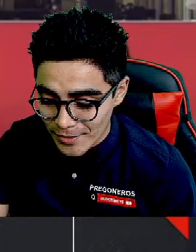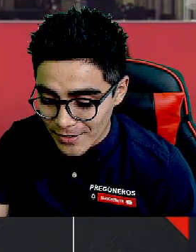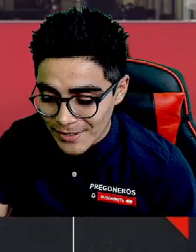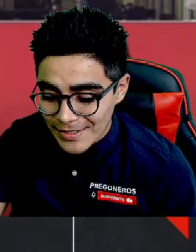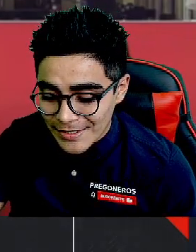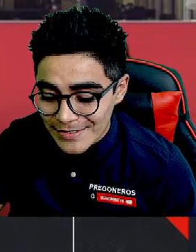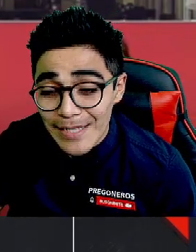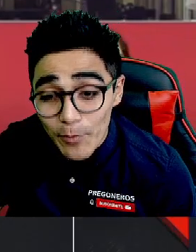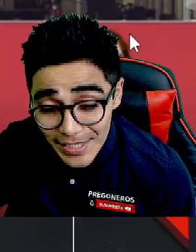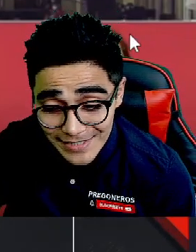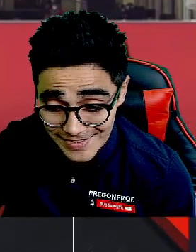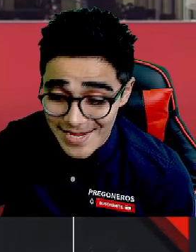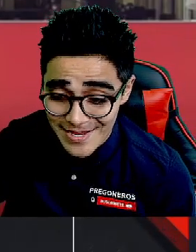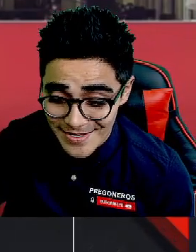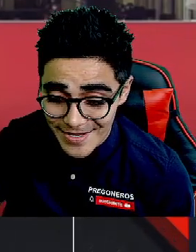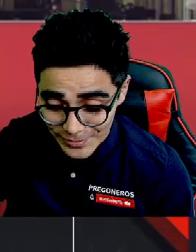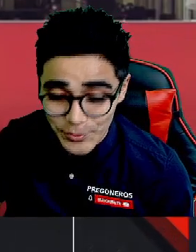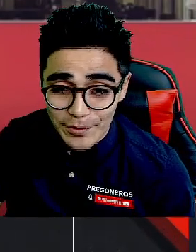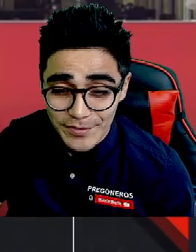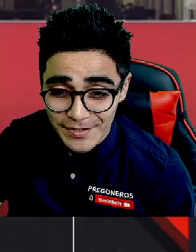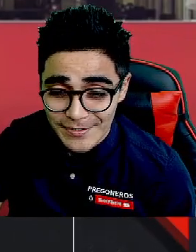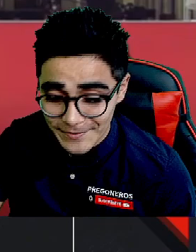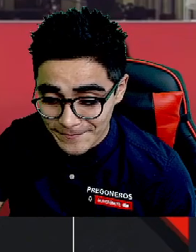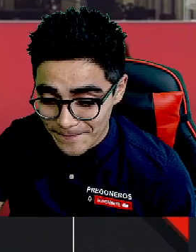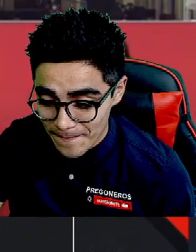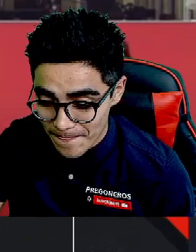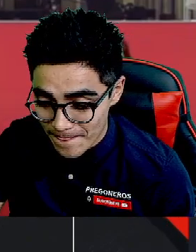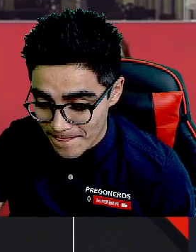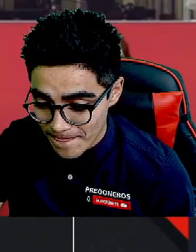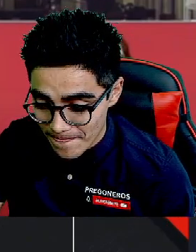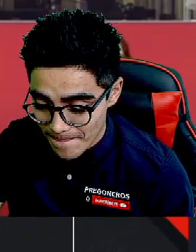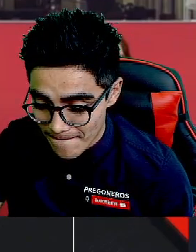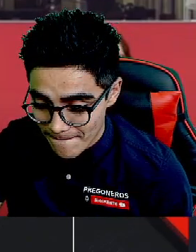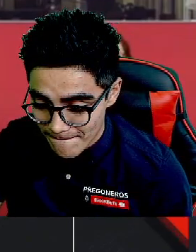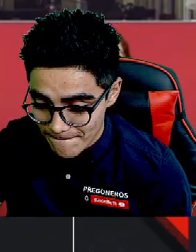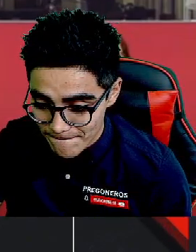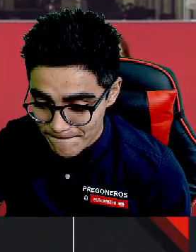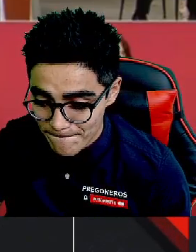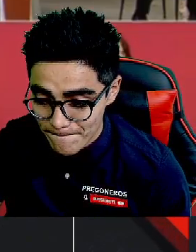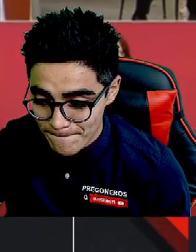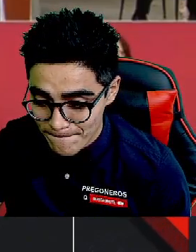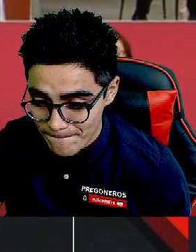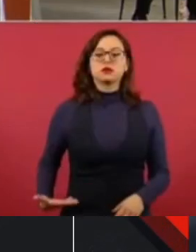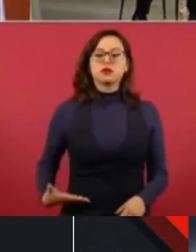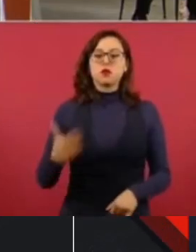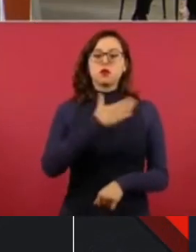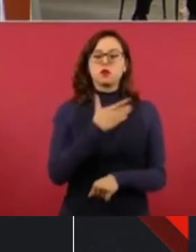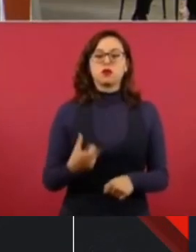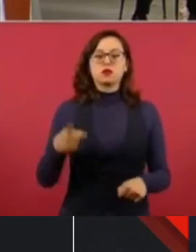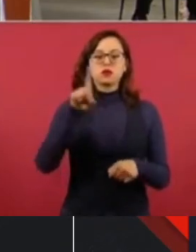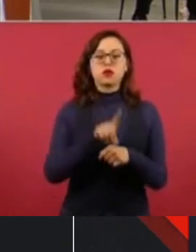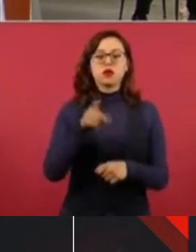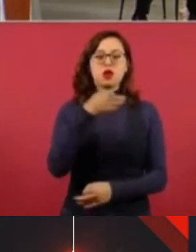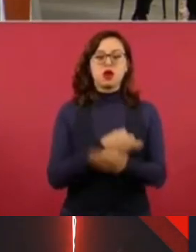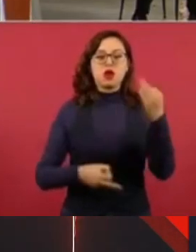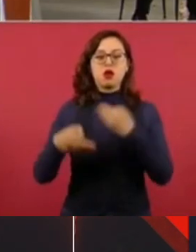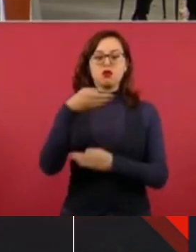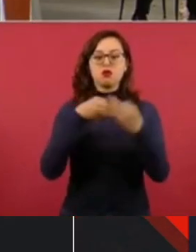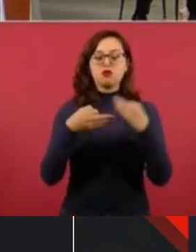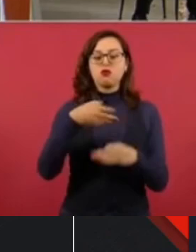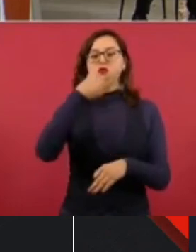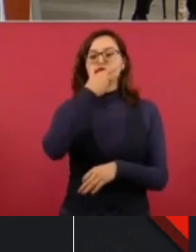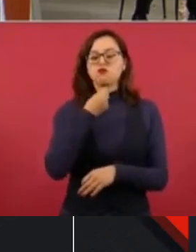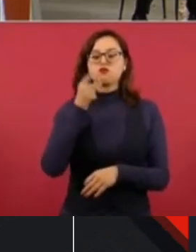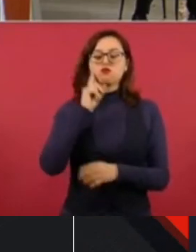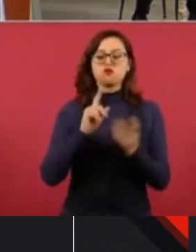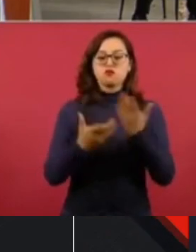señor Samuel García. Escuchen ustedes. Presidente, muy buenos días a todas, a todos. Hoy vamos